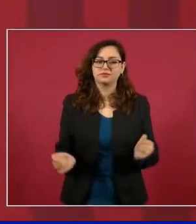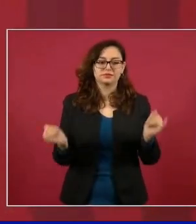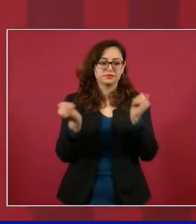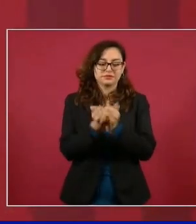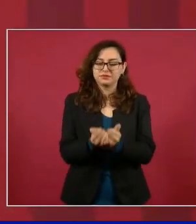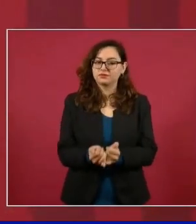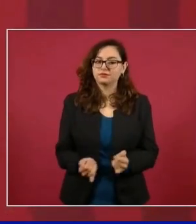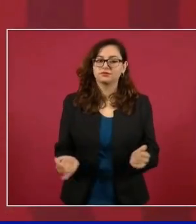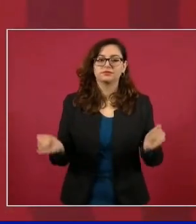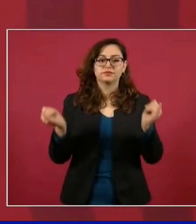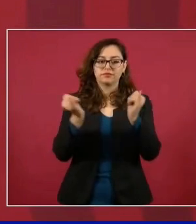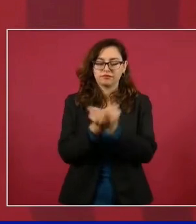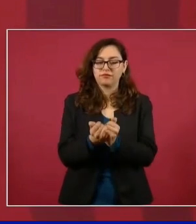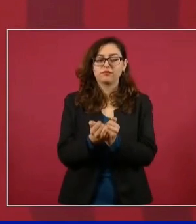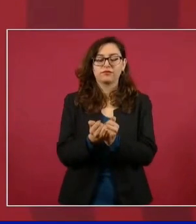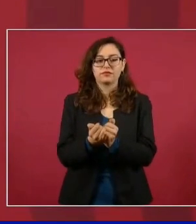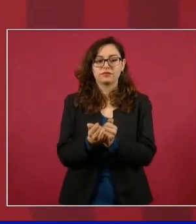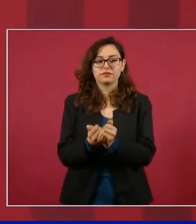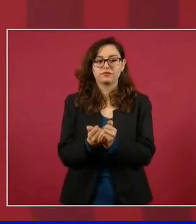pues se